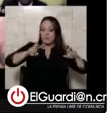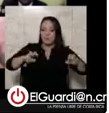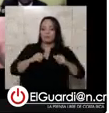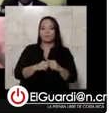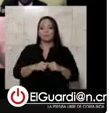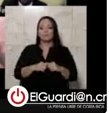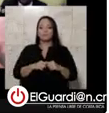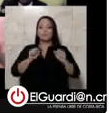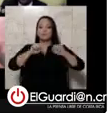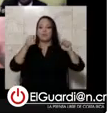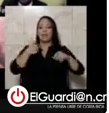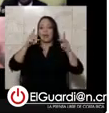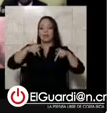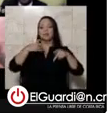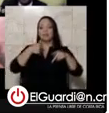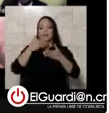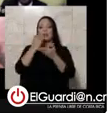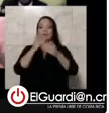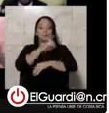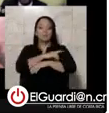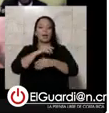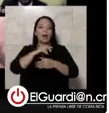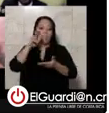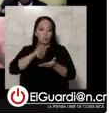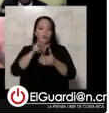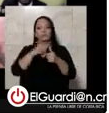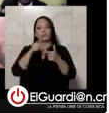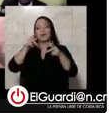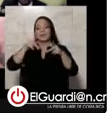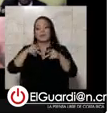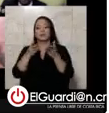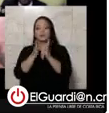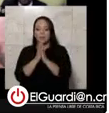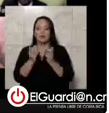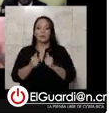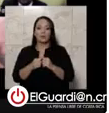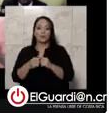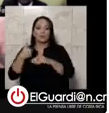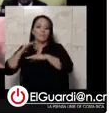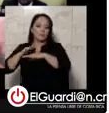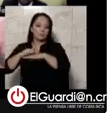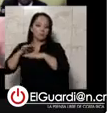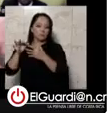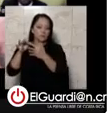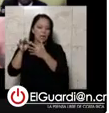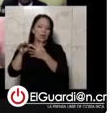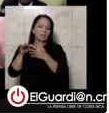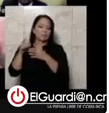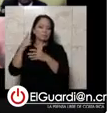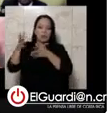en el sistema ya hay gente que tiene días aprobados, hay gente que ha solicitado que está con licencias, ¿verdad?, de cuidado